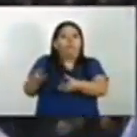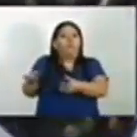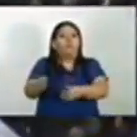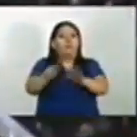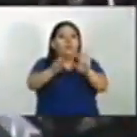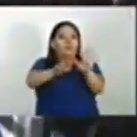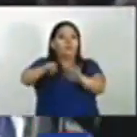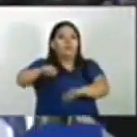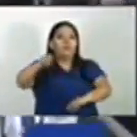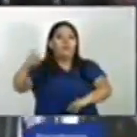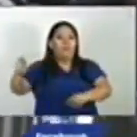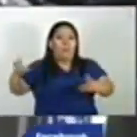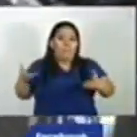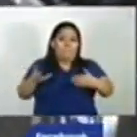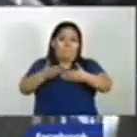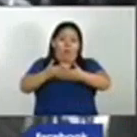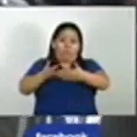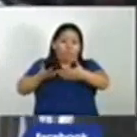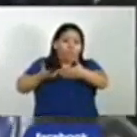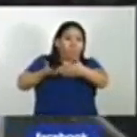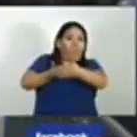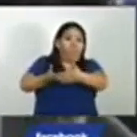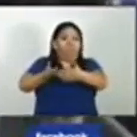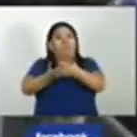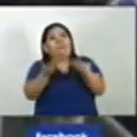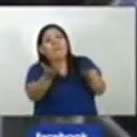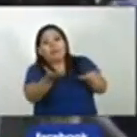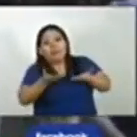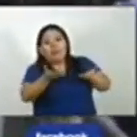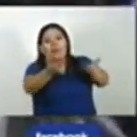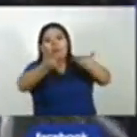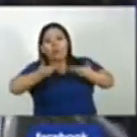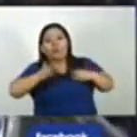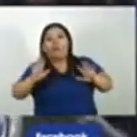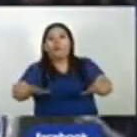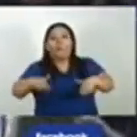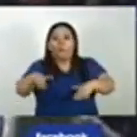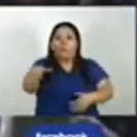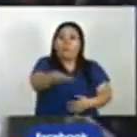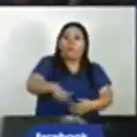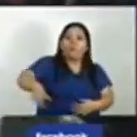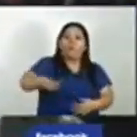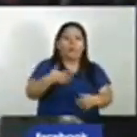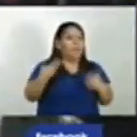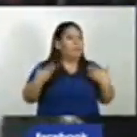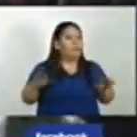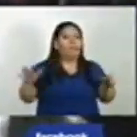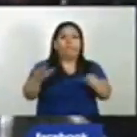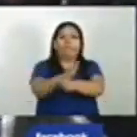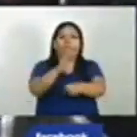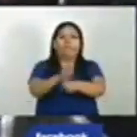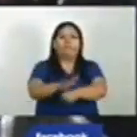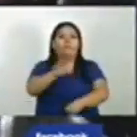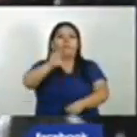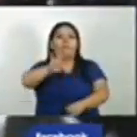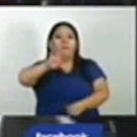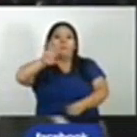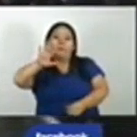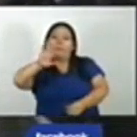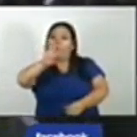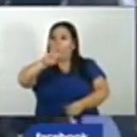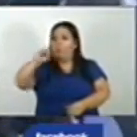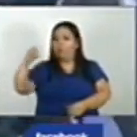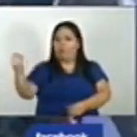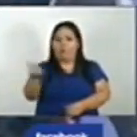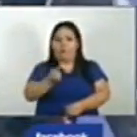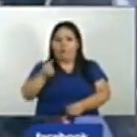7.000 personas colapsaron el lugar en búsqueda de ayuda humanitaria, a pesar de que las instalaciones tienen una capacidad para atender a 400